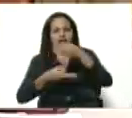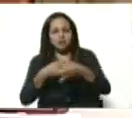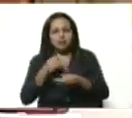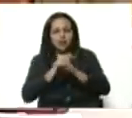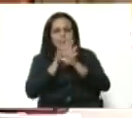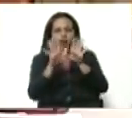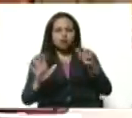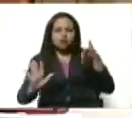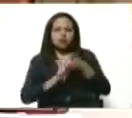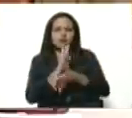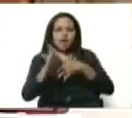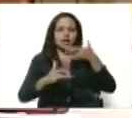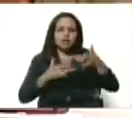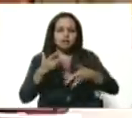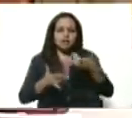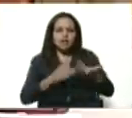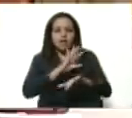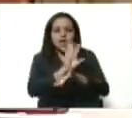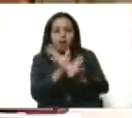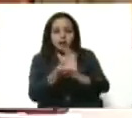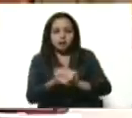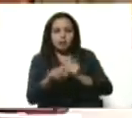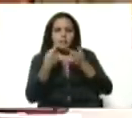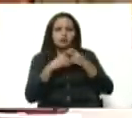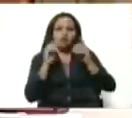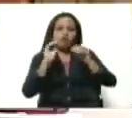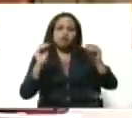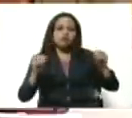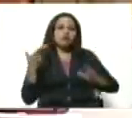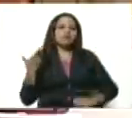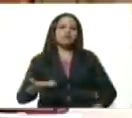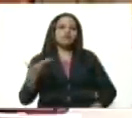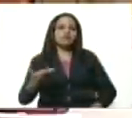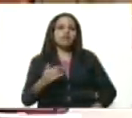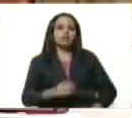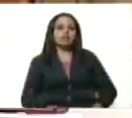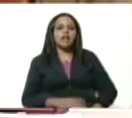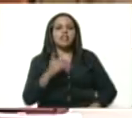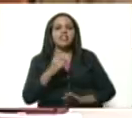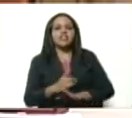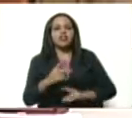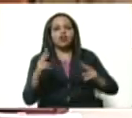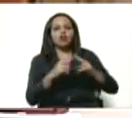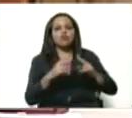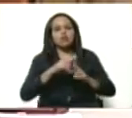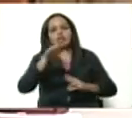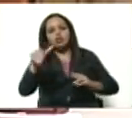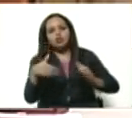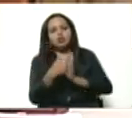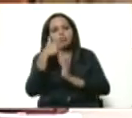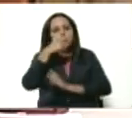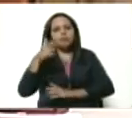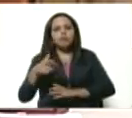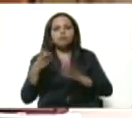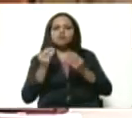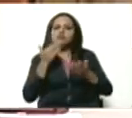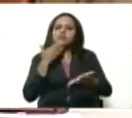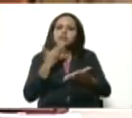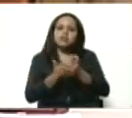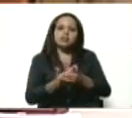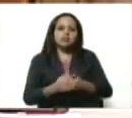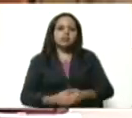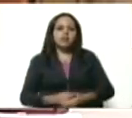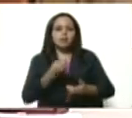estas acciones que se están adoptando pero son anuncios importantes que debe ser de conocimiento de todo nuestro pueblo muchísimas gracias